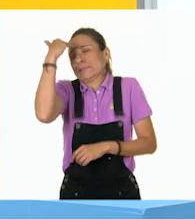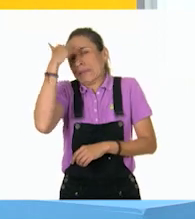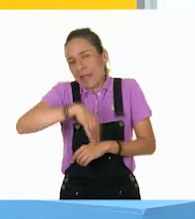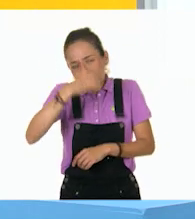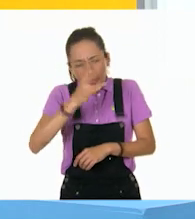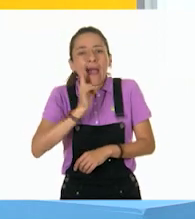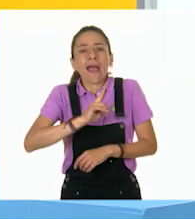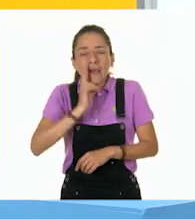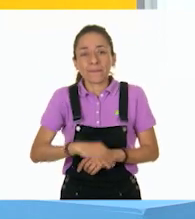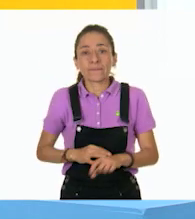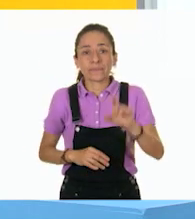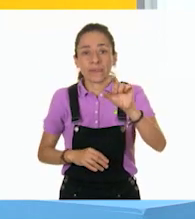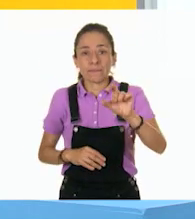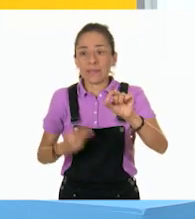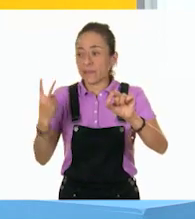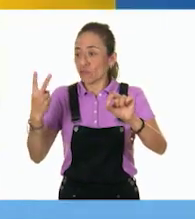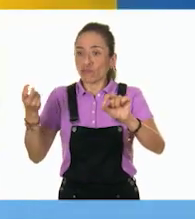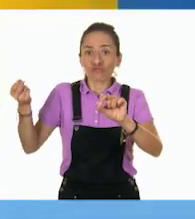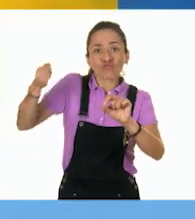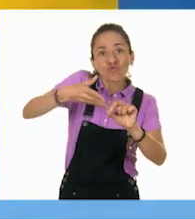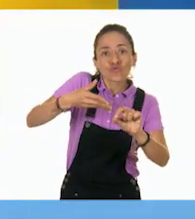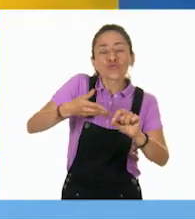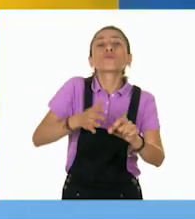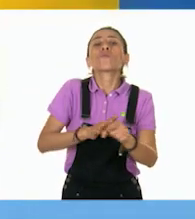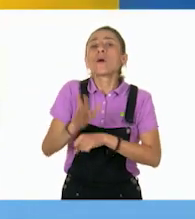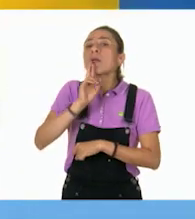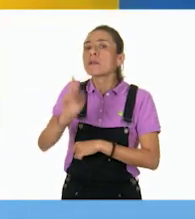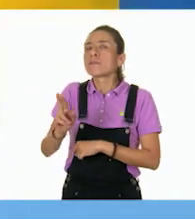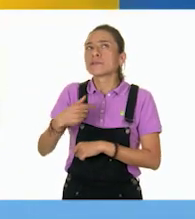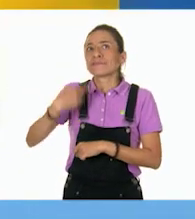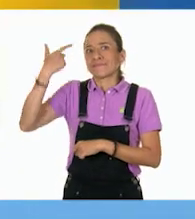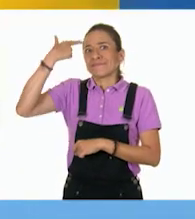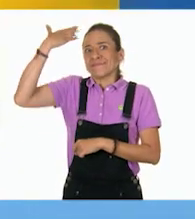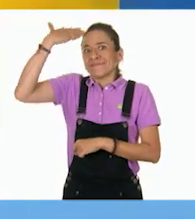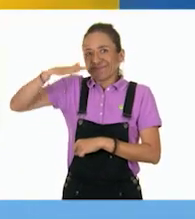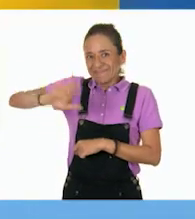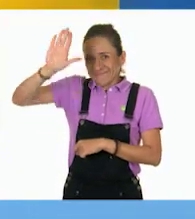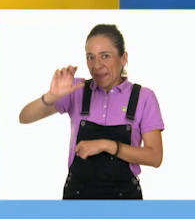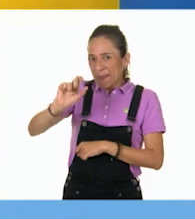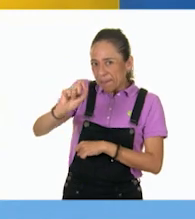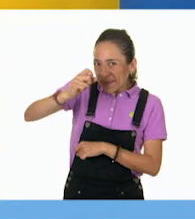20 más 2 es... Yo, 22. Y si a ese